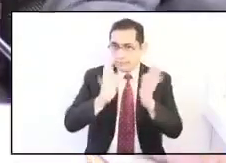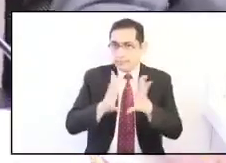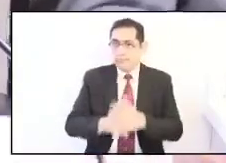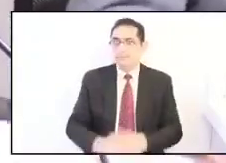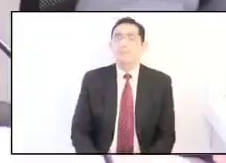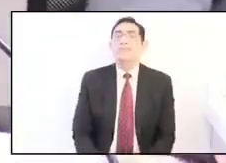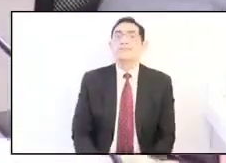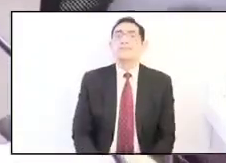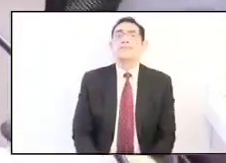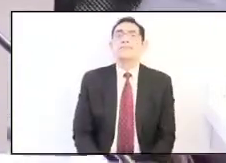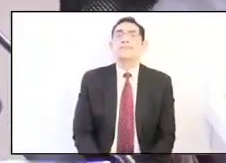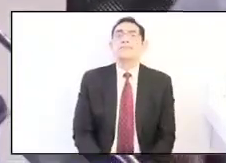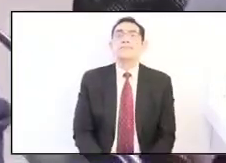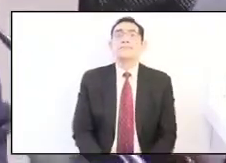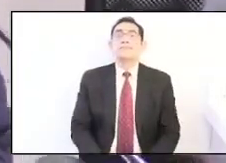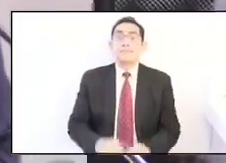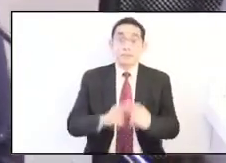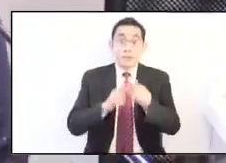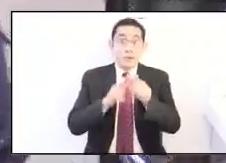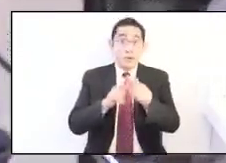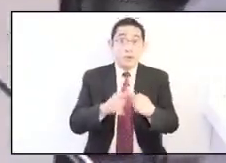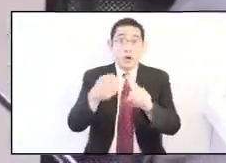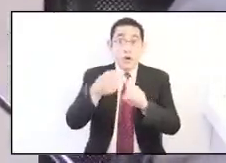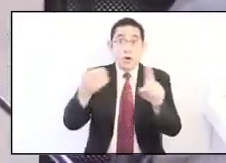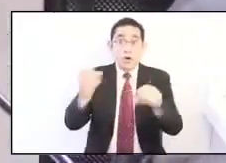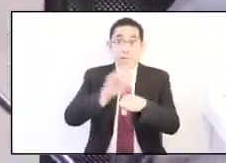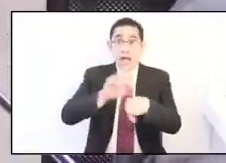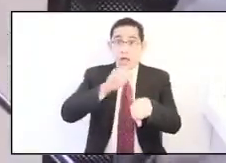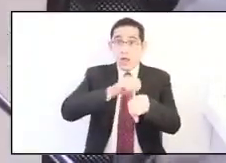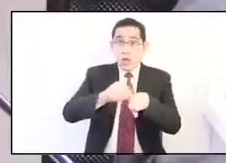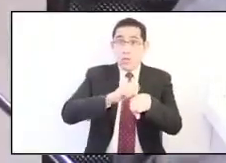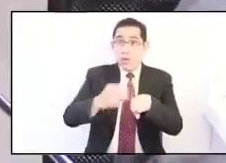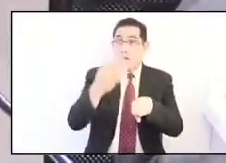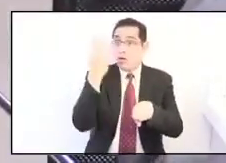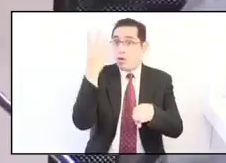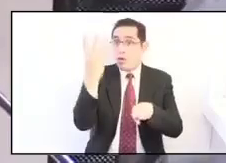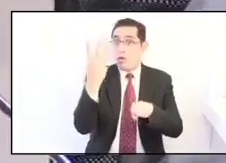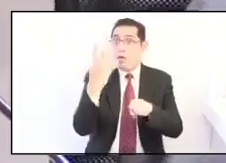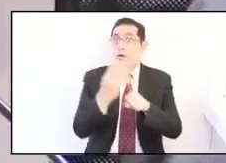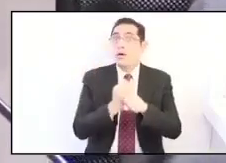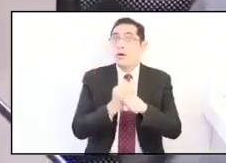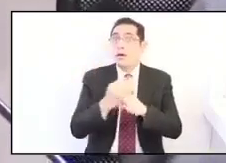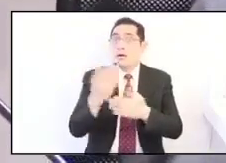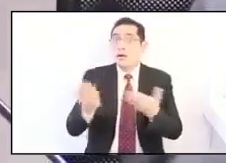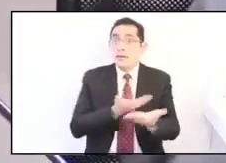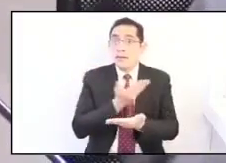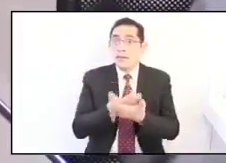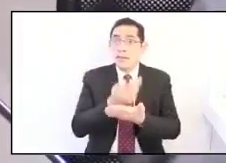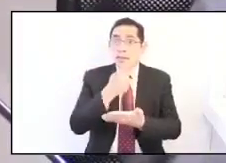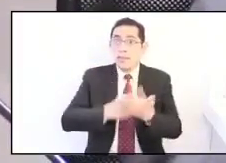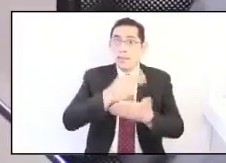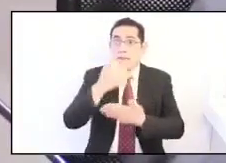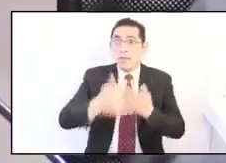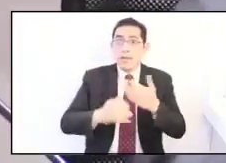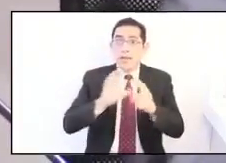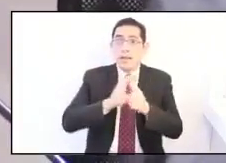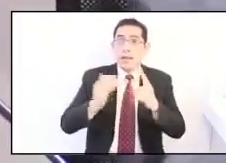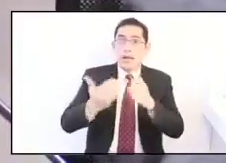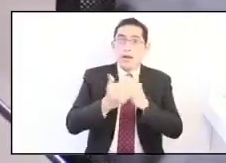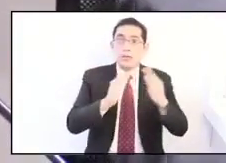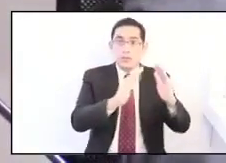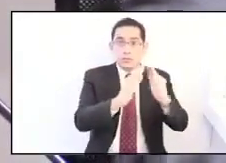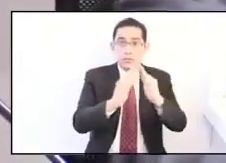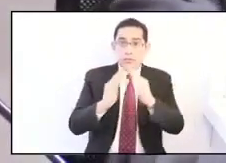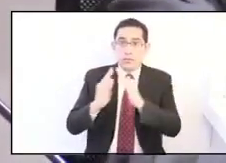Y bueno, pues siguiendo con el orden del día, corresponde al punto 4, que es la presentación de la propuesta del plan de trabajo de la Comisión de Vivienda